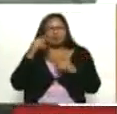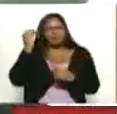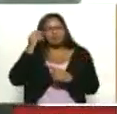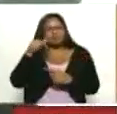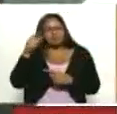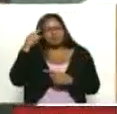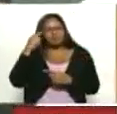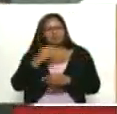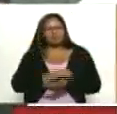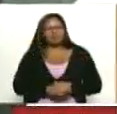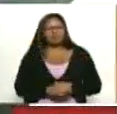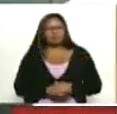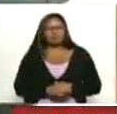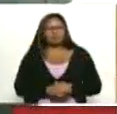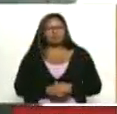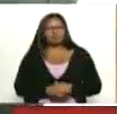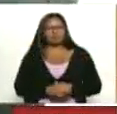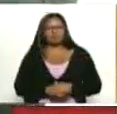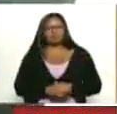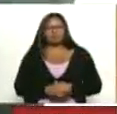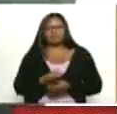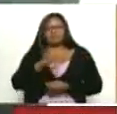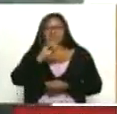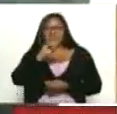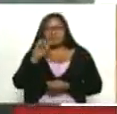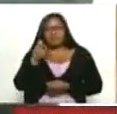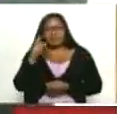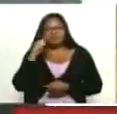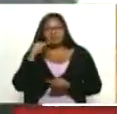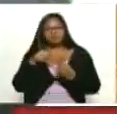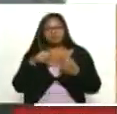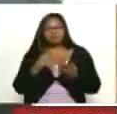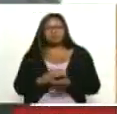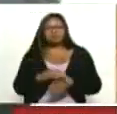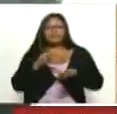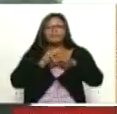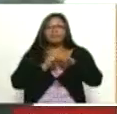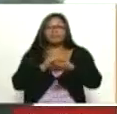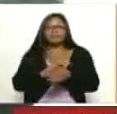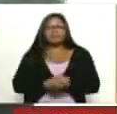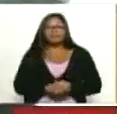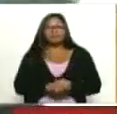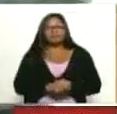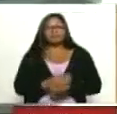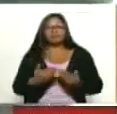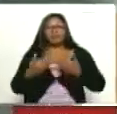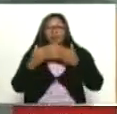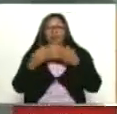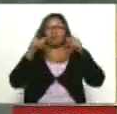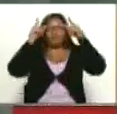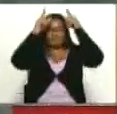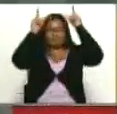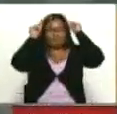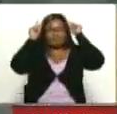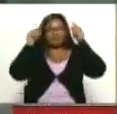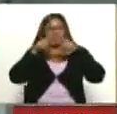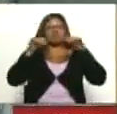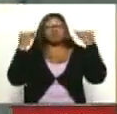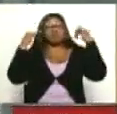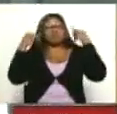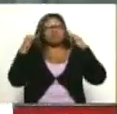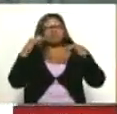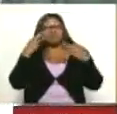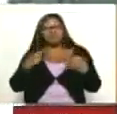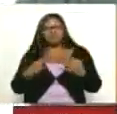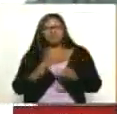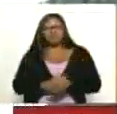hoy. Elizabeth Piña, de la Facultad de Medicina, Escuela de Enfermería. No, esto es una fiesta. De verdad